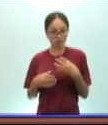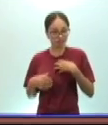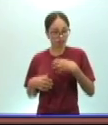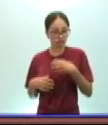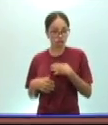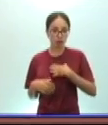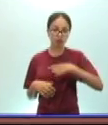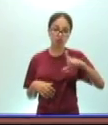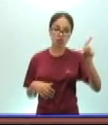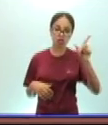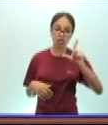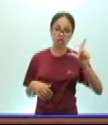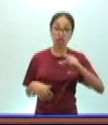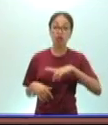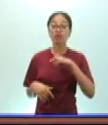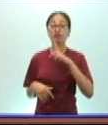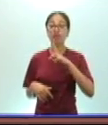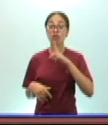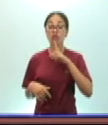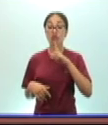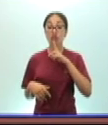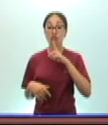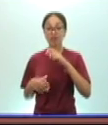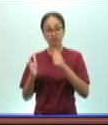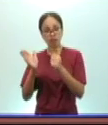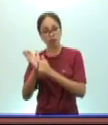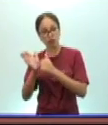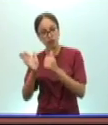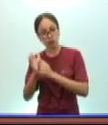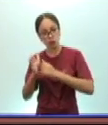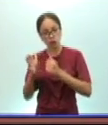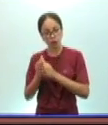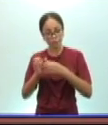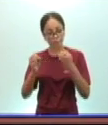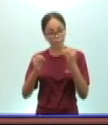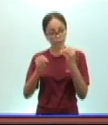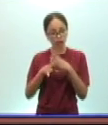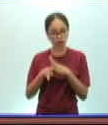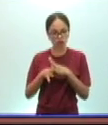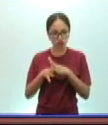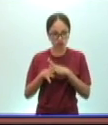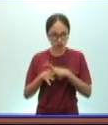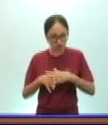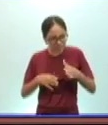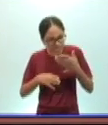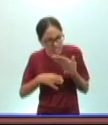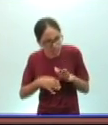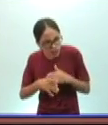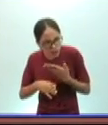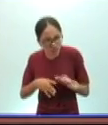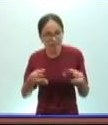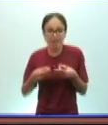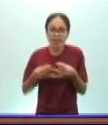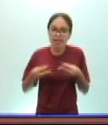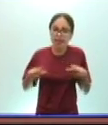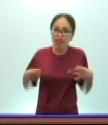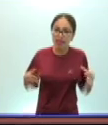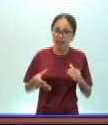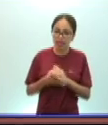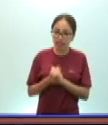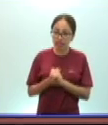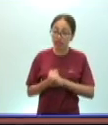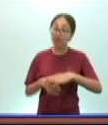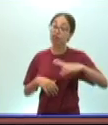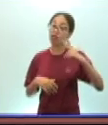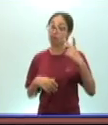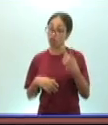un sólido que es prácticamente insoluble y que, a diferencia de la arena, que veíamos que iba rápidamente al fondo del recipiente, estas partículas